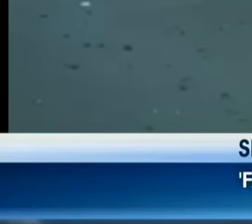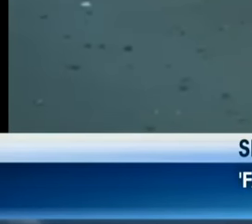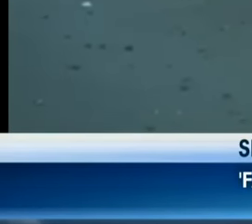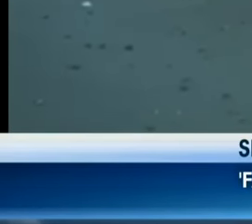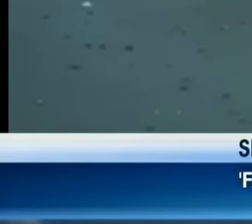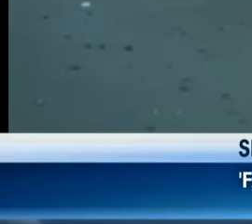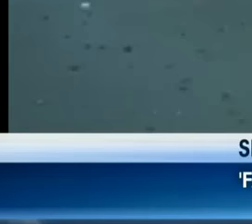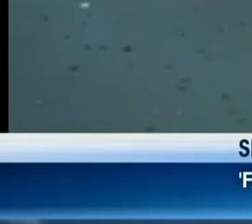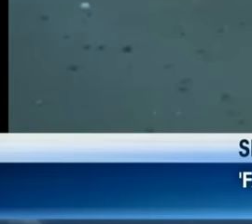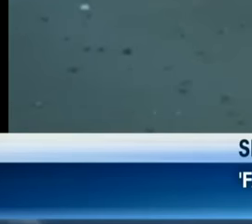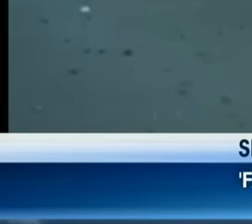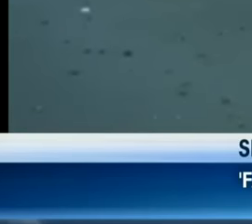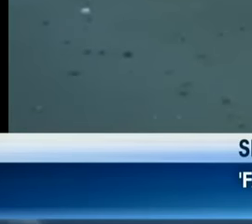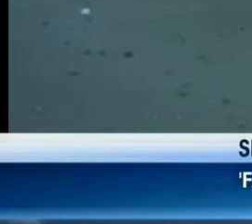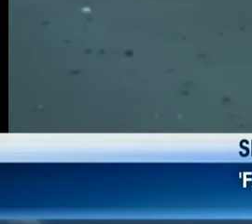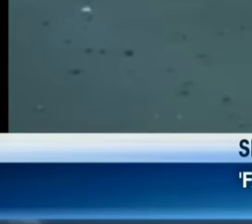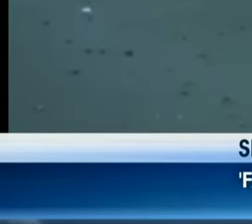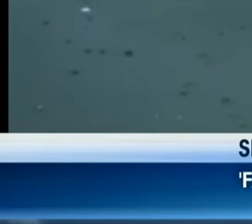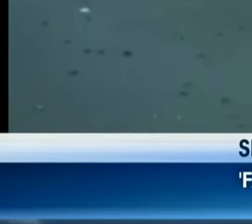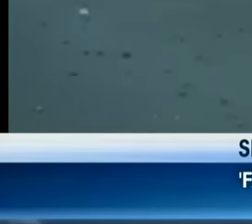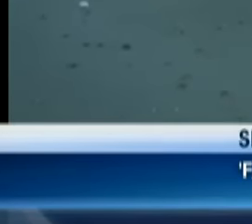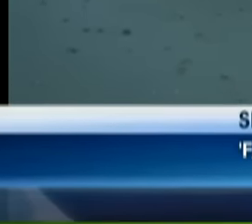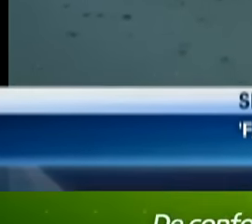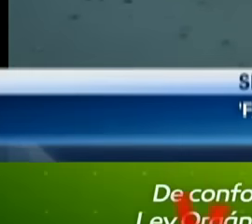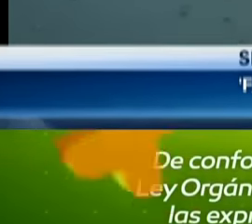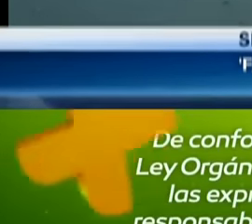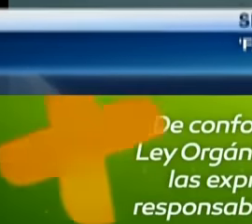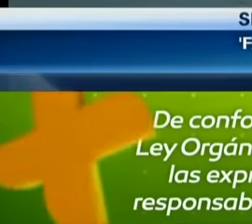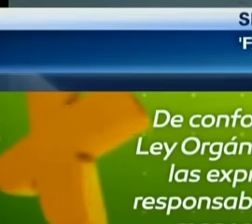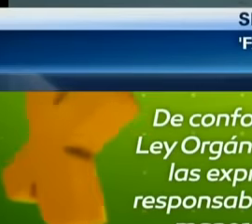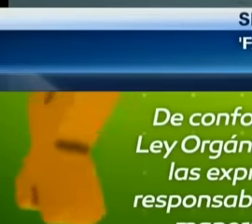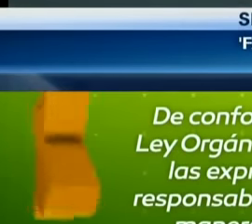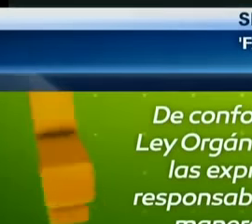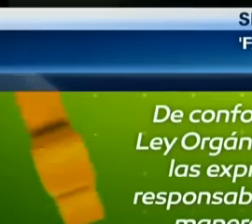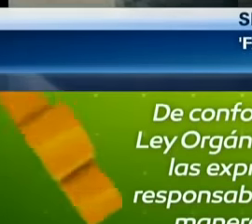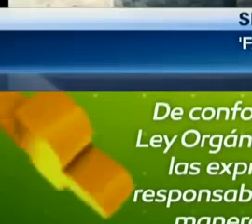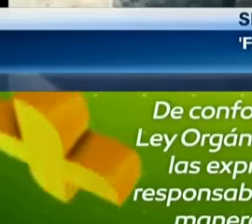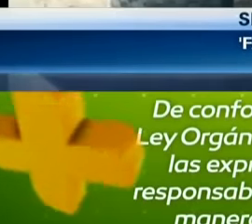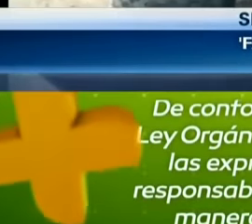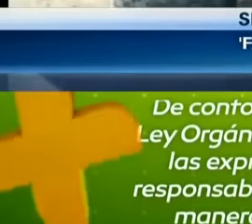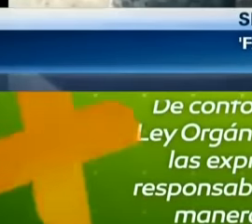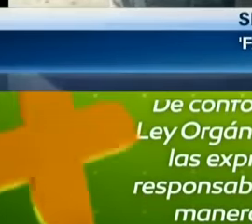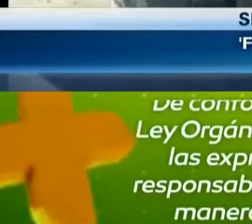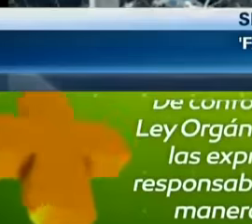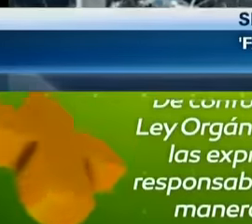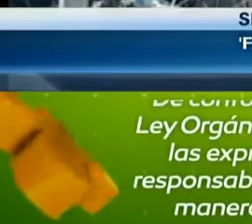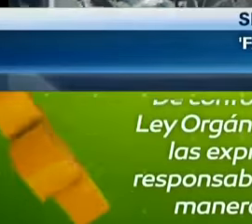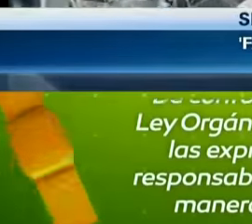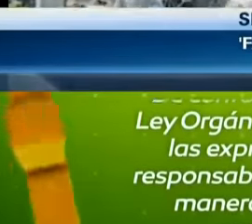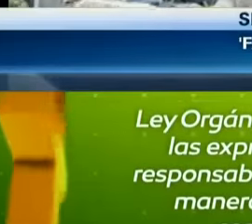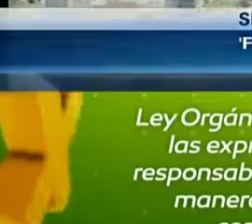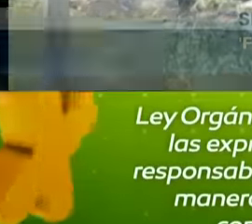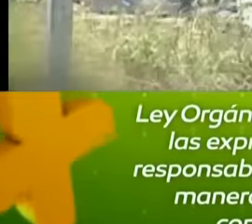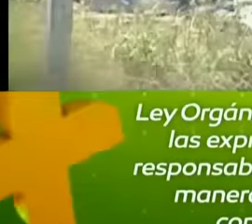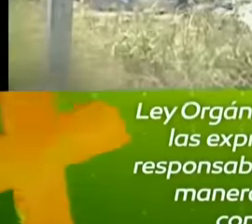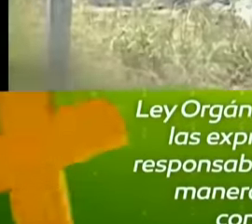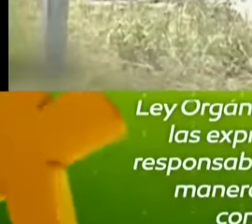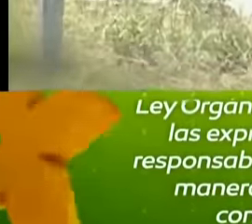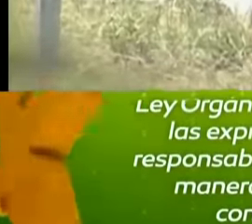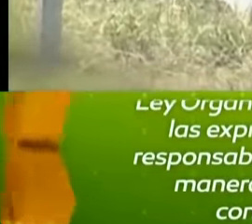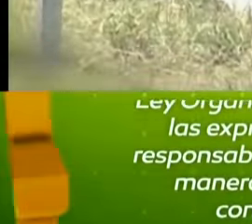están dañadas. Y no tenemos hielo, si cogemos nomás es para venderlo al momento. Desde Don Juan, con imágenes de Carlos Torres,